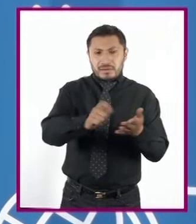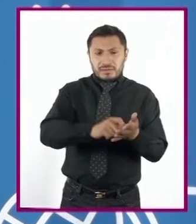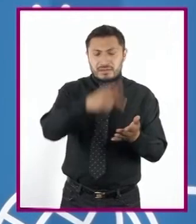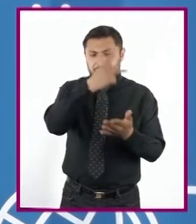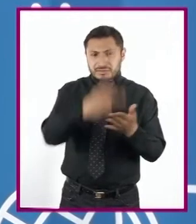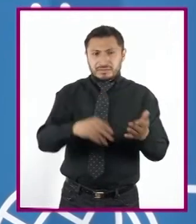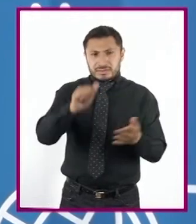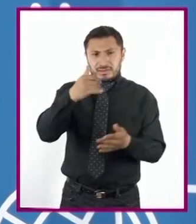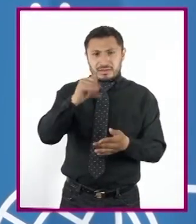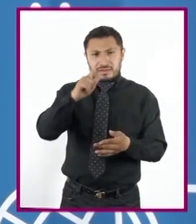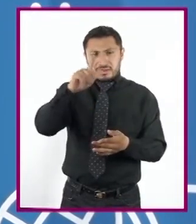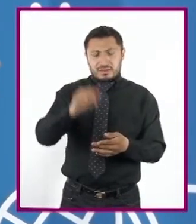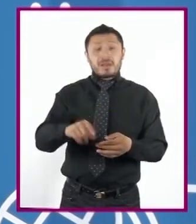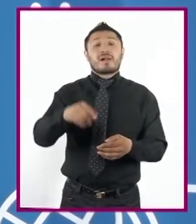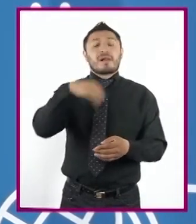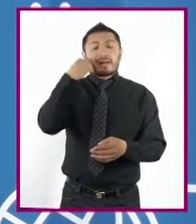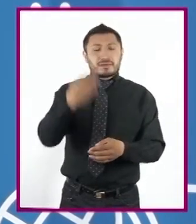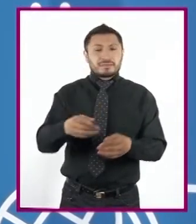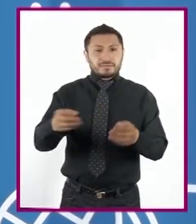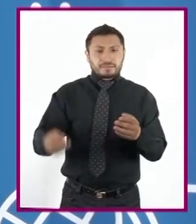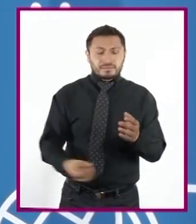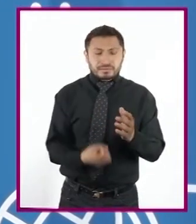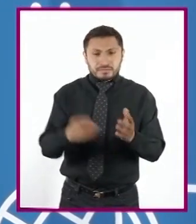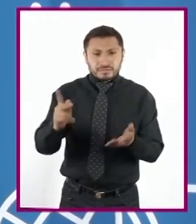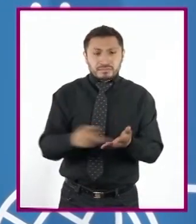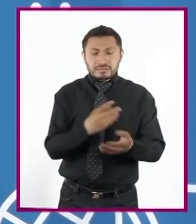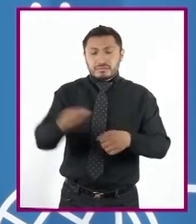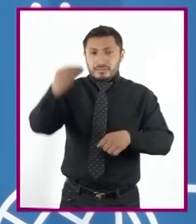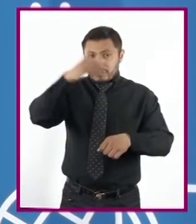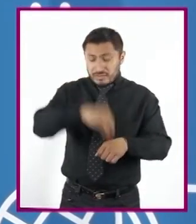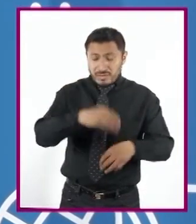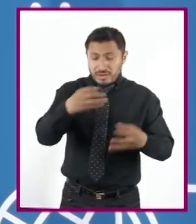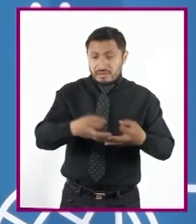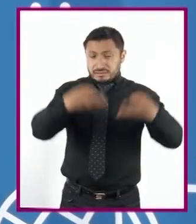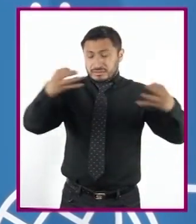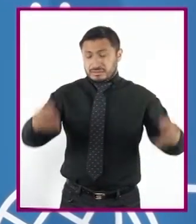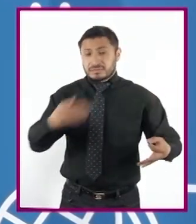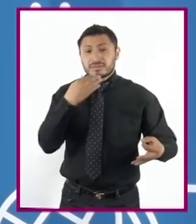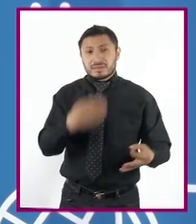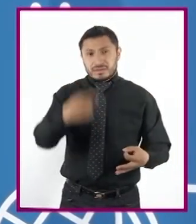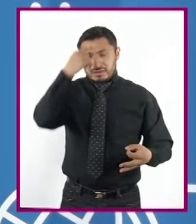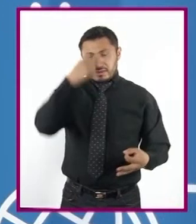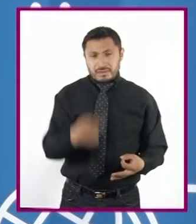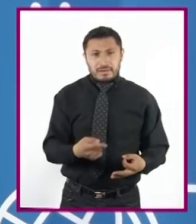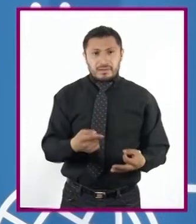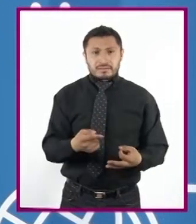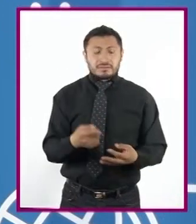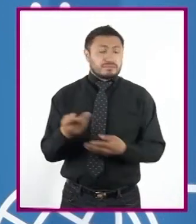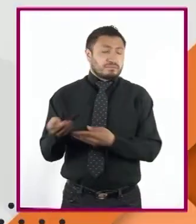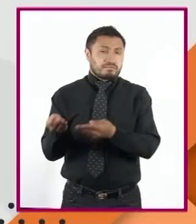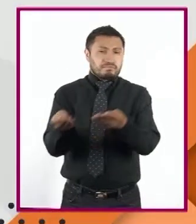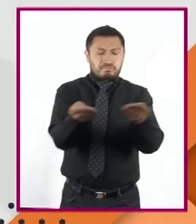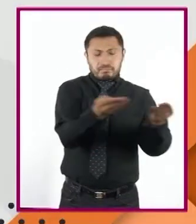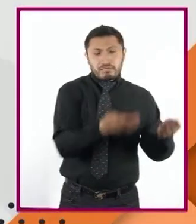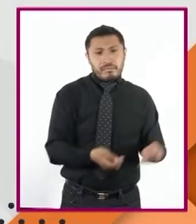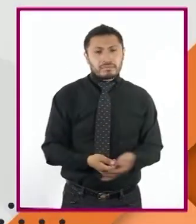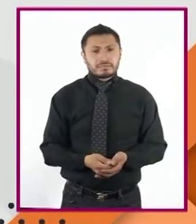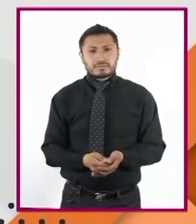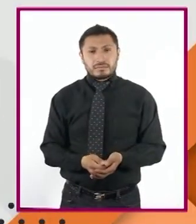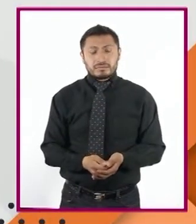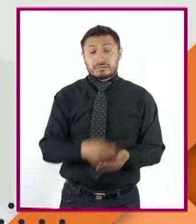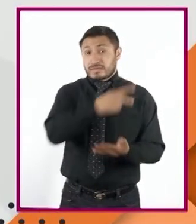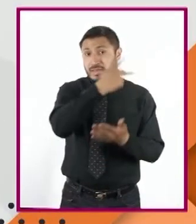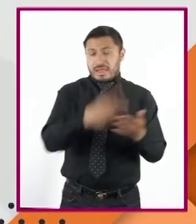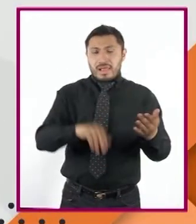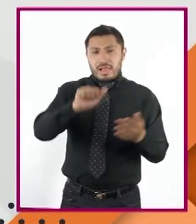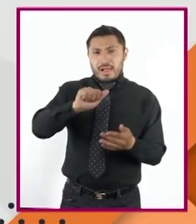restitución inmediata de todos los terrenos que fueron tomados ilegítimamente por los grandes latifundistas. Como el Plan de